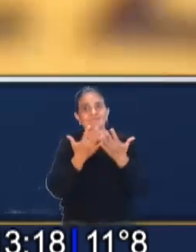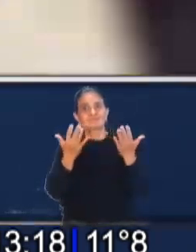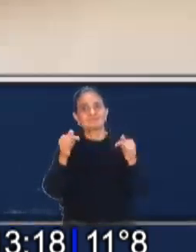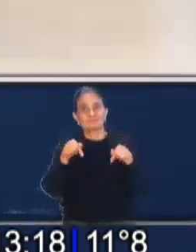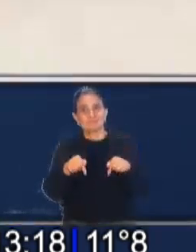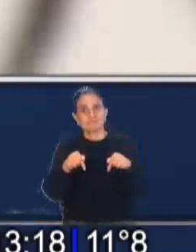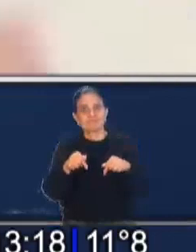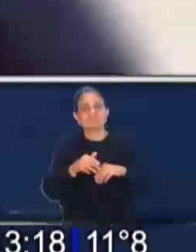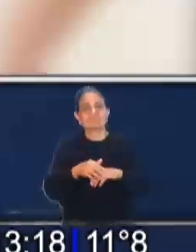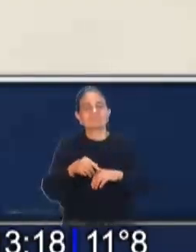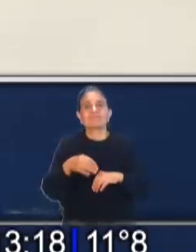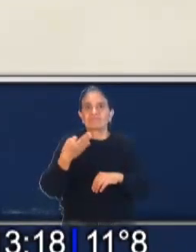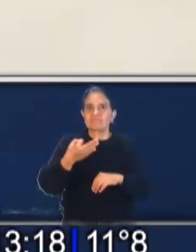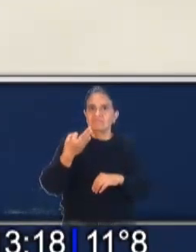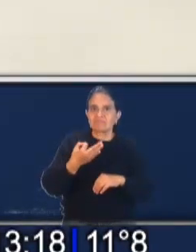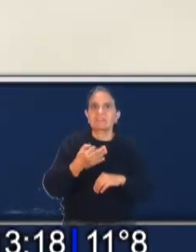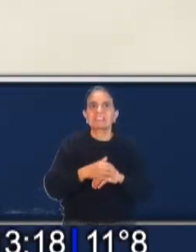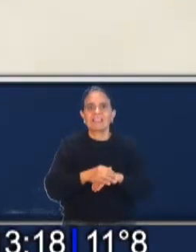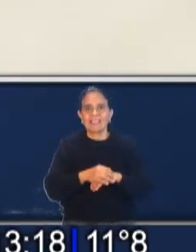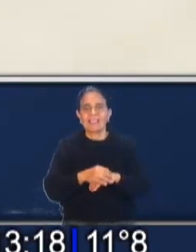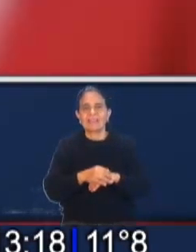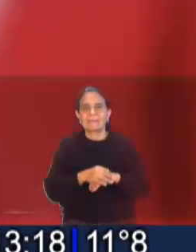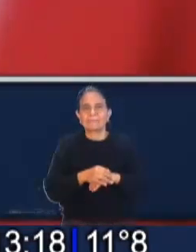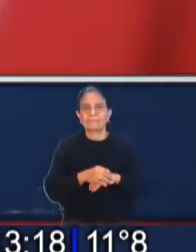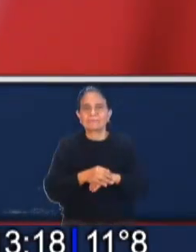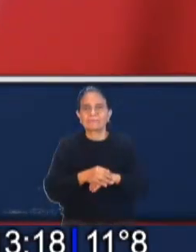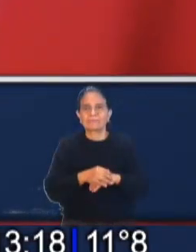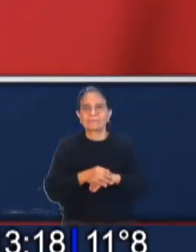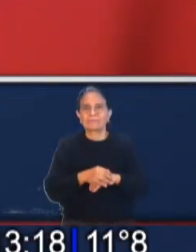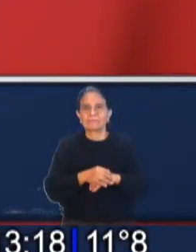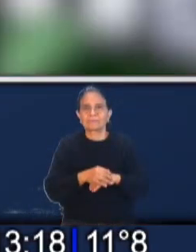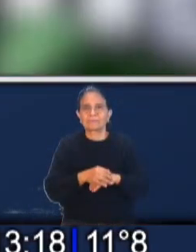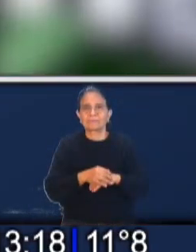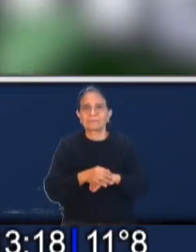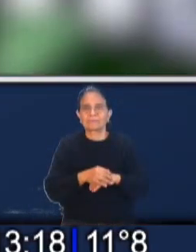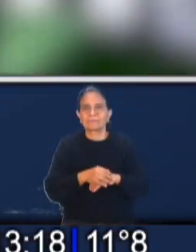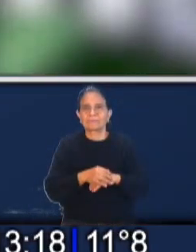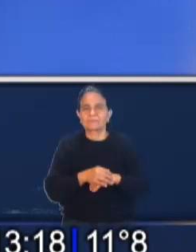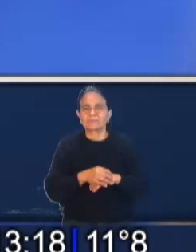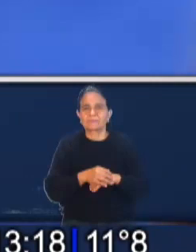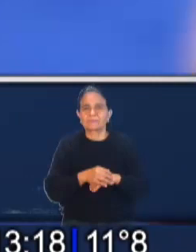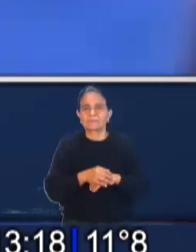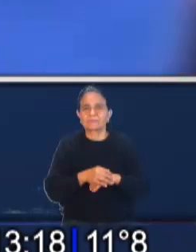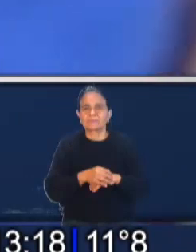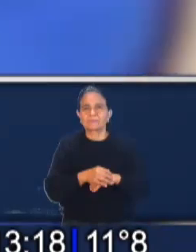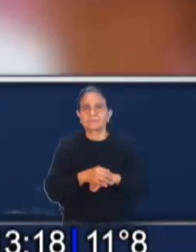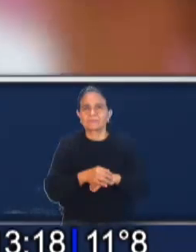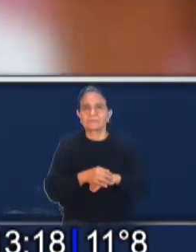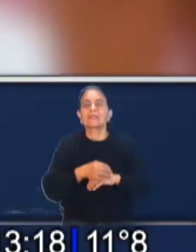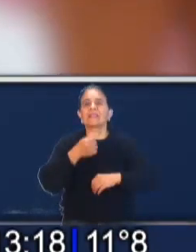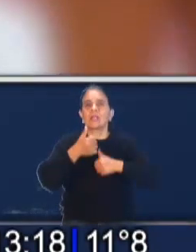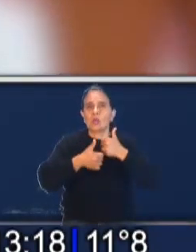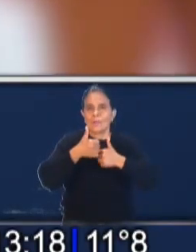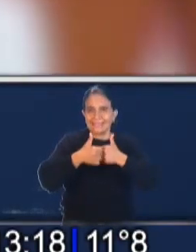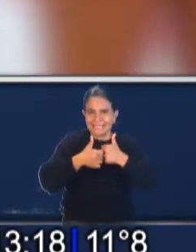bastante. La verdad que ahora fue bastante esperada y estamos chollos con recibir a tanta gente acá en el pueblo a competir y a darlo